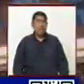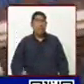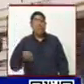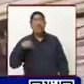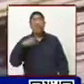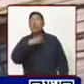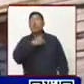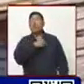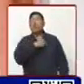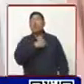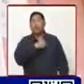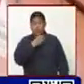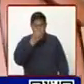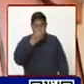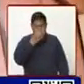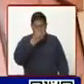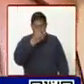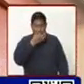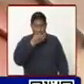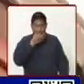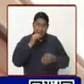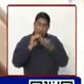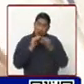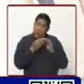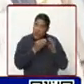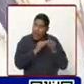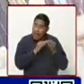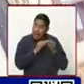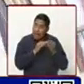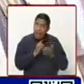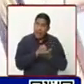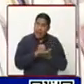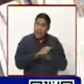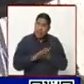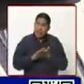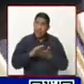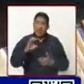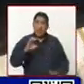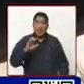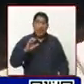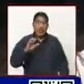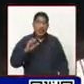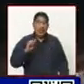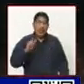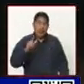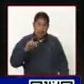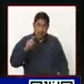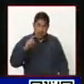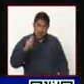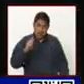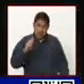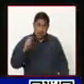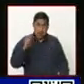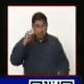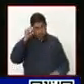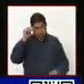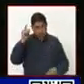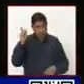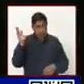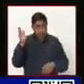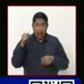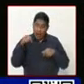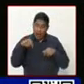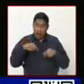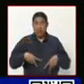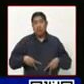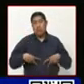Estamos justamente en la comunidad San Calixto. Es el número y el dato que se tiene de que él viviría justamente